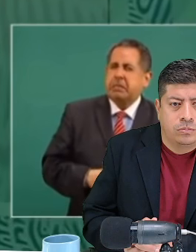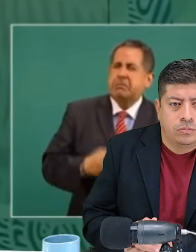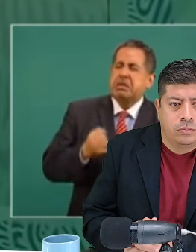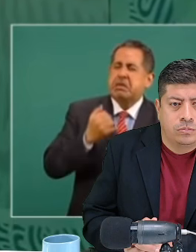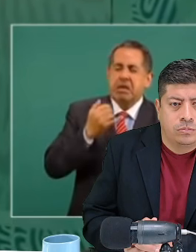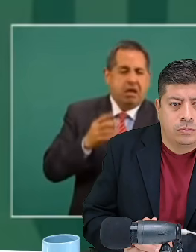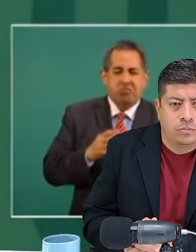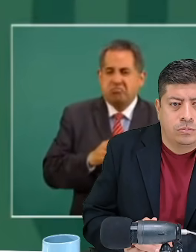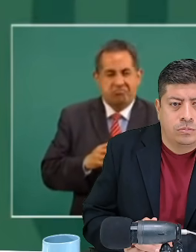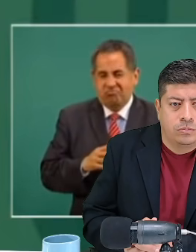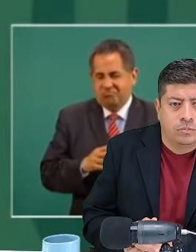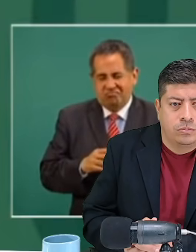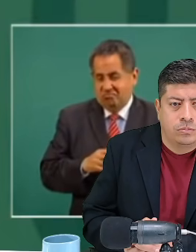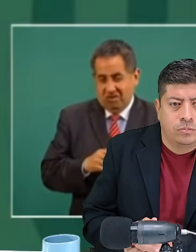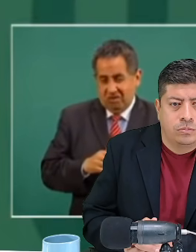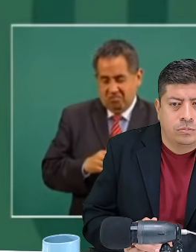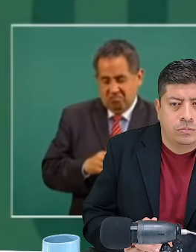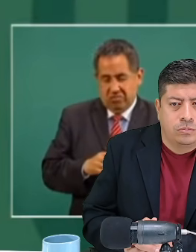se decepciona